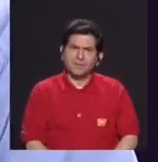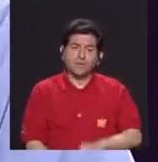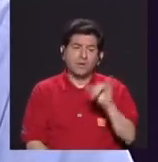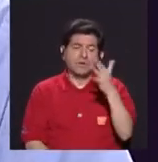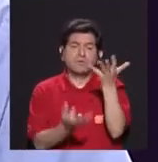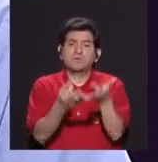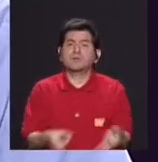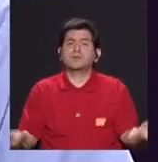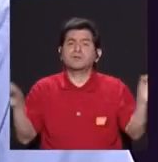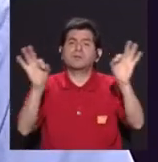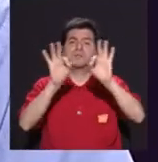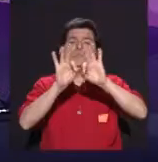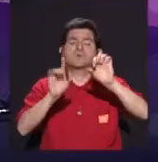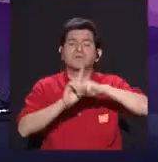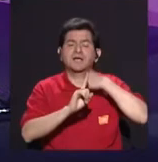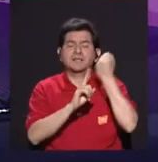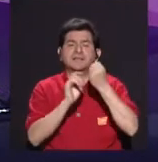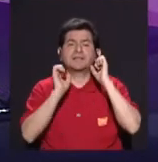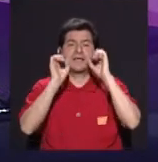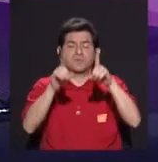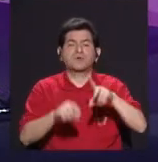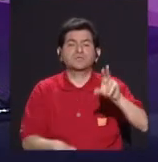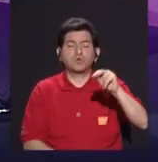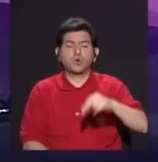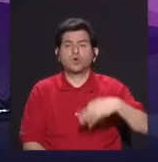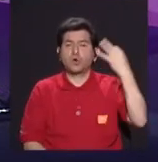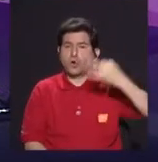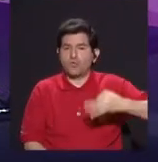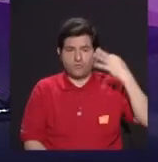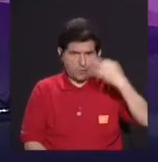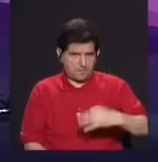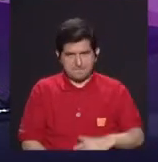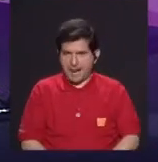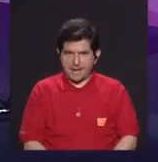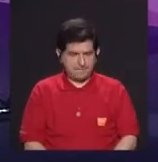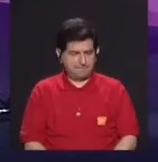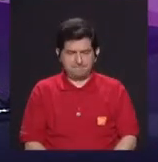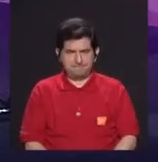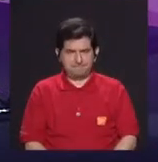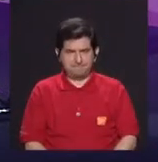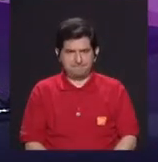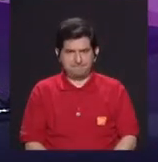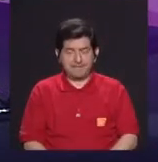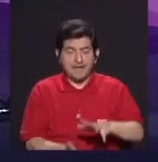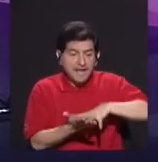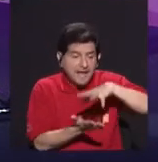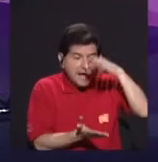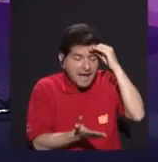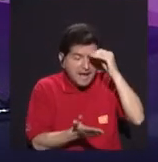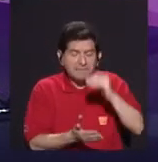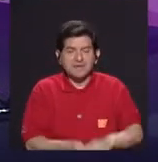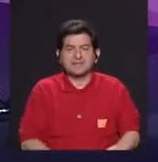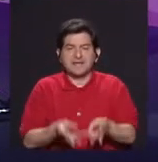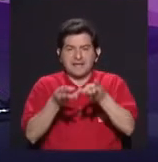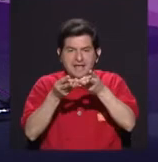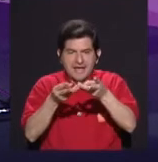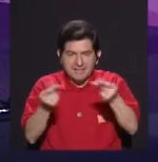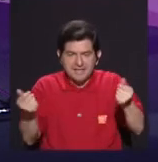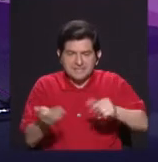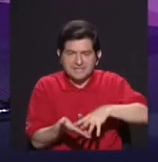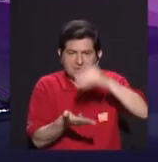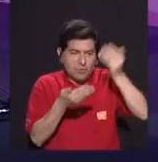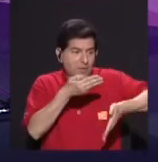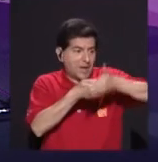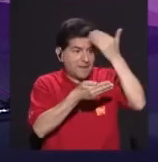es importante la cuestión de la educación no formal es decir a aprender a desaprender incluso las